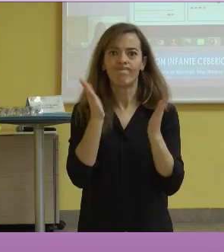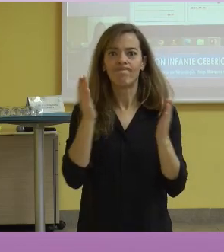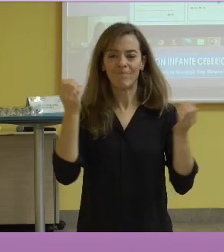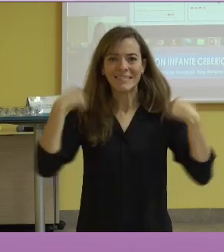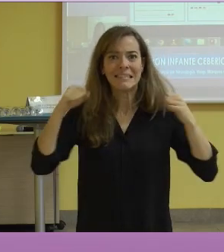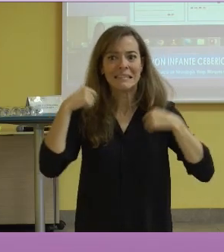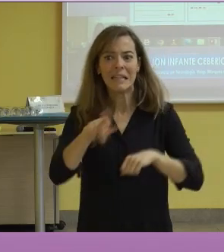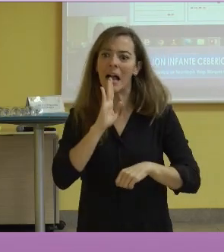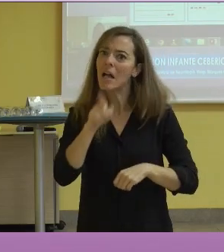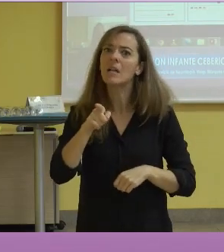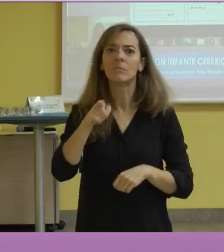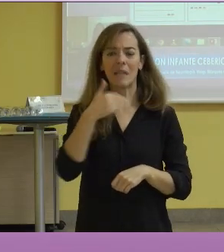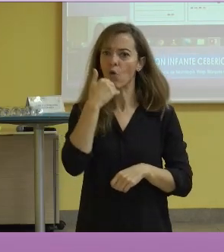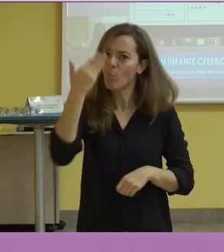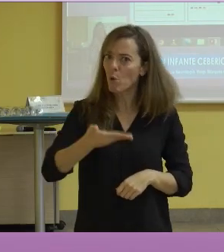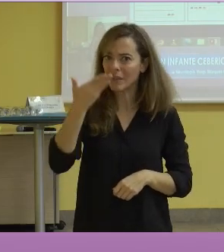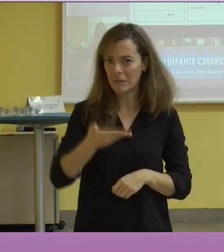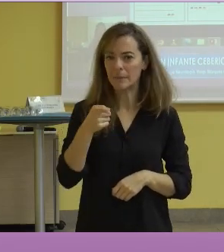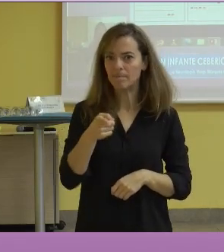el tratamiento de los pacientes.